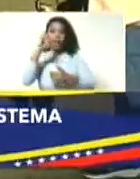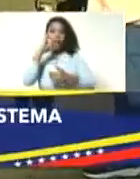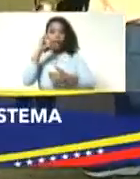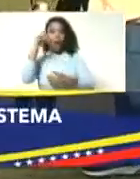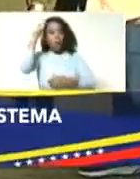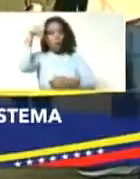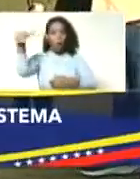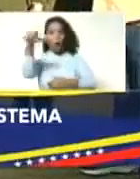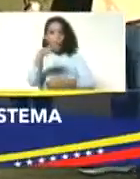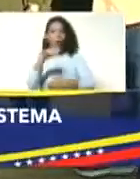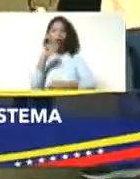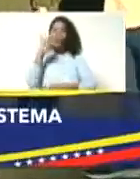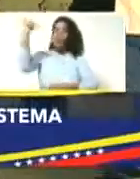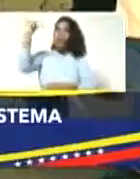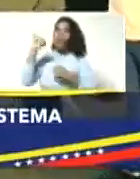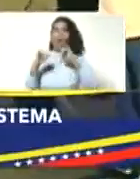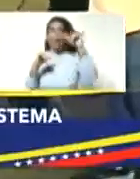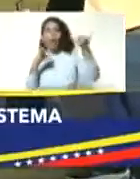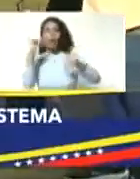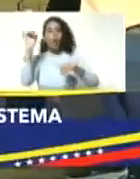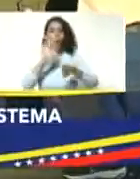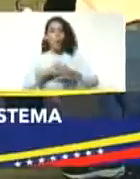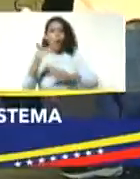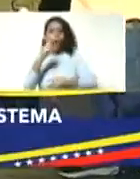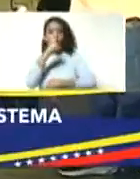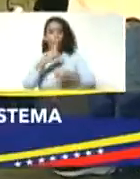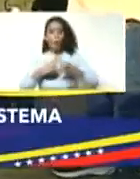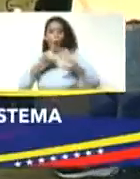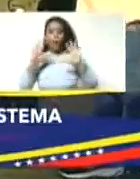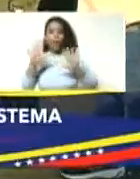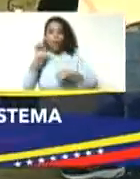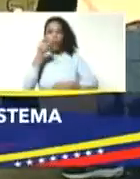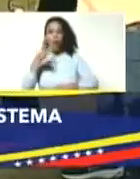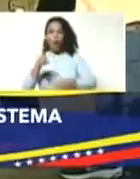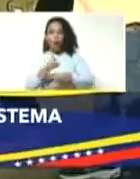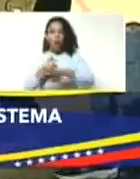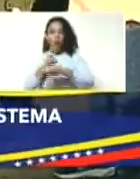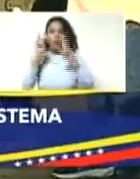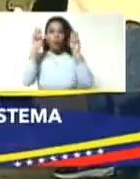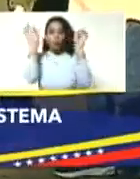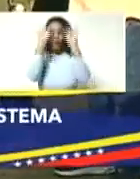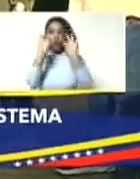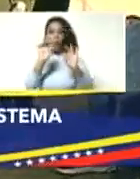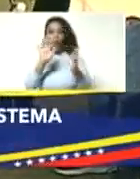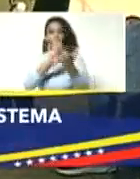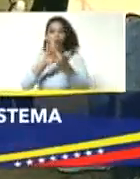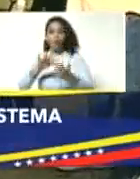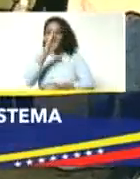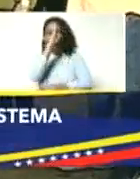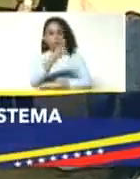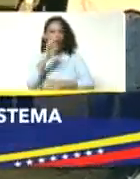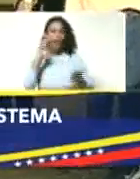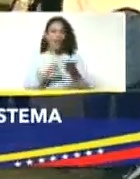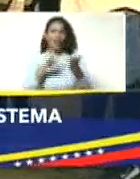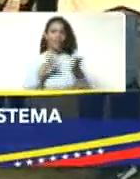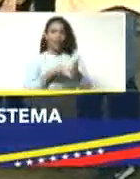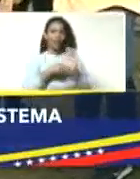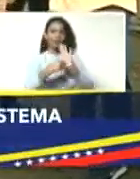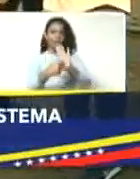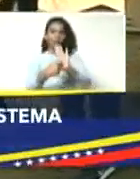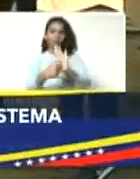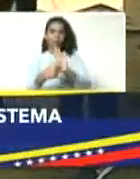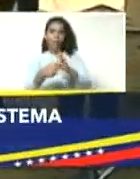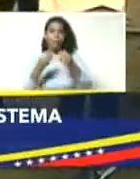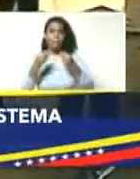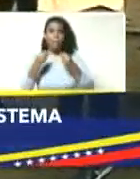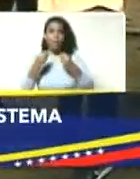pueblo, porque el 1x10 del buen gobierno es el nuevo método de conexión directa con la verdad, con la realidad, para